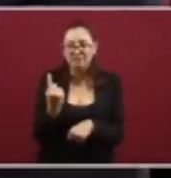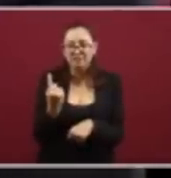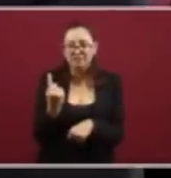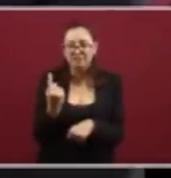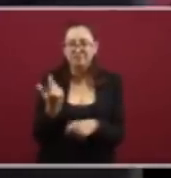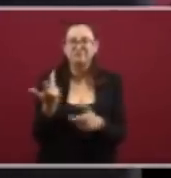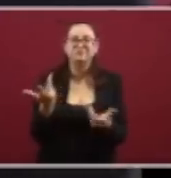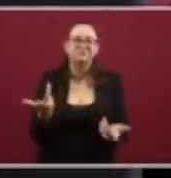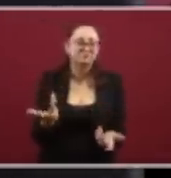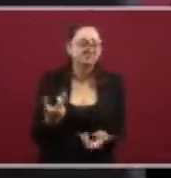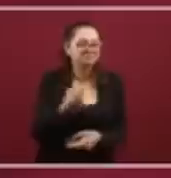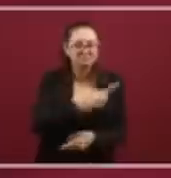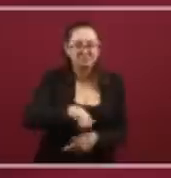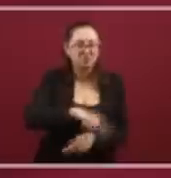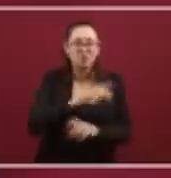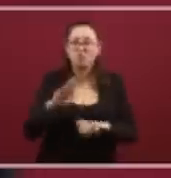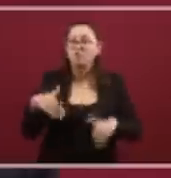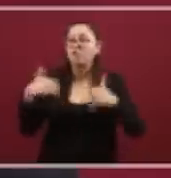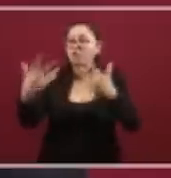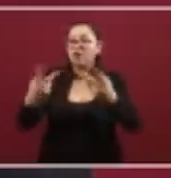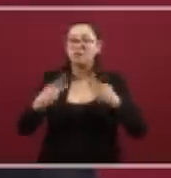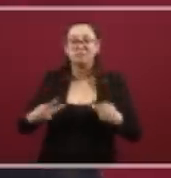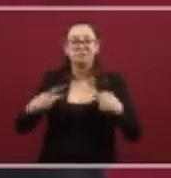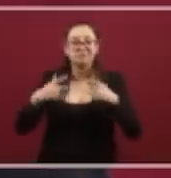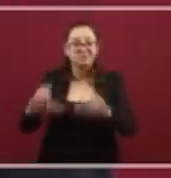las tareas de seguridad pública